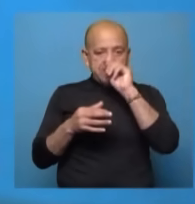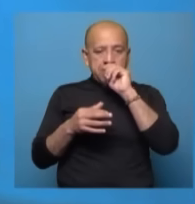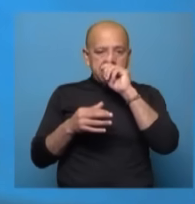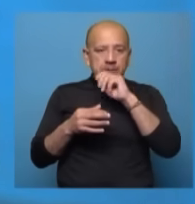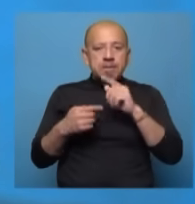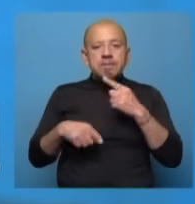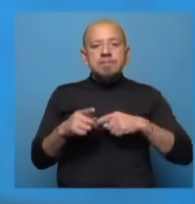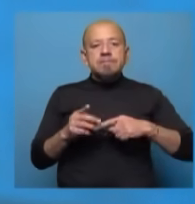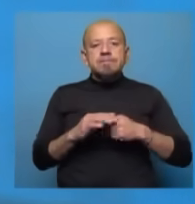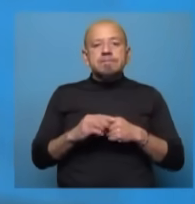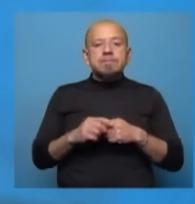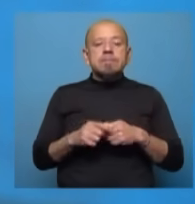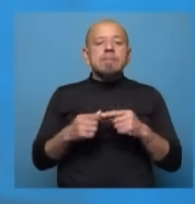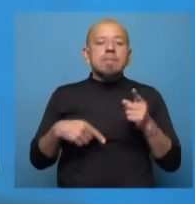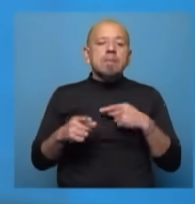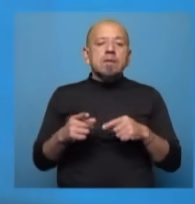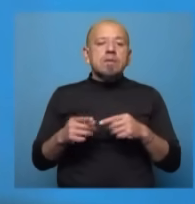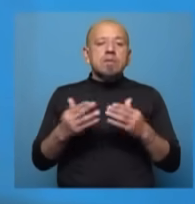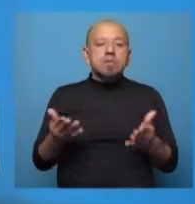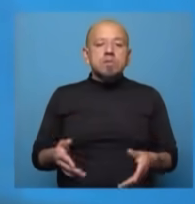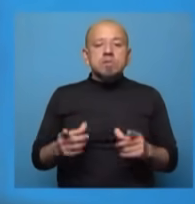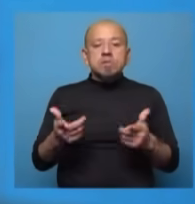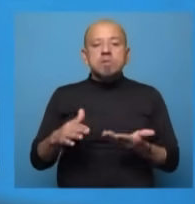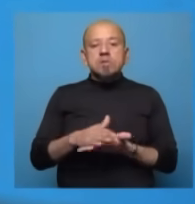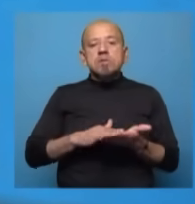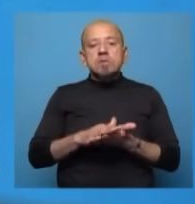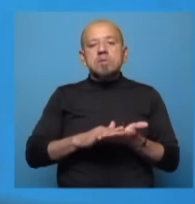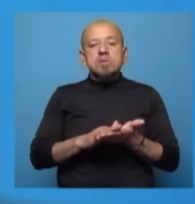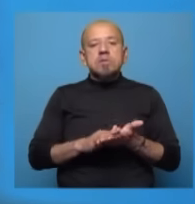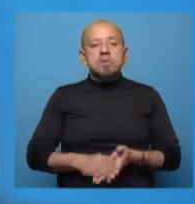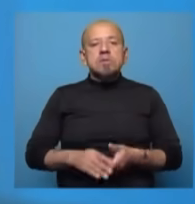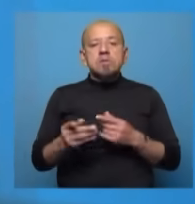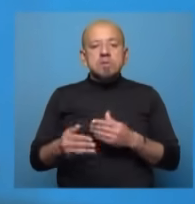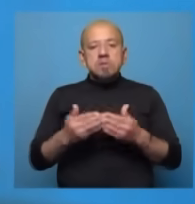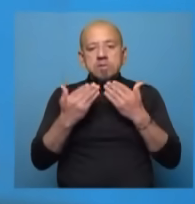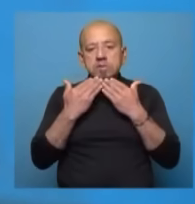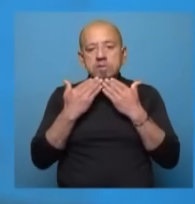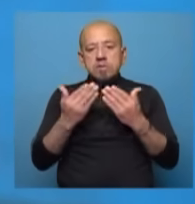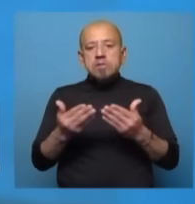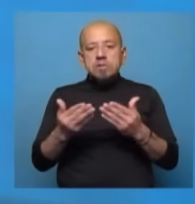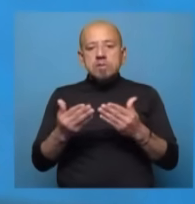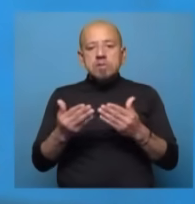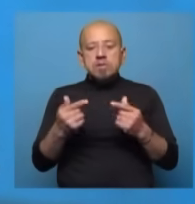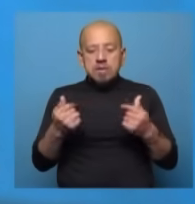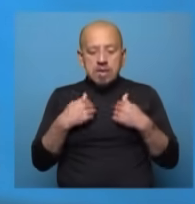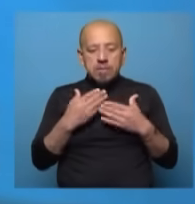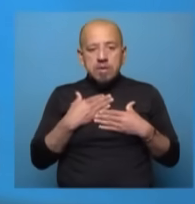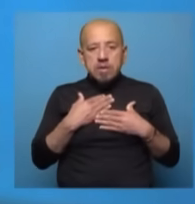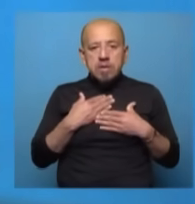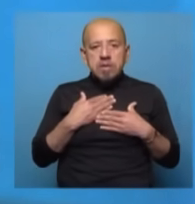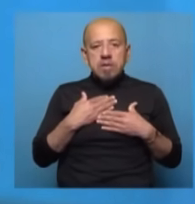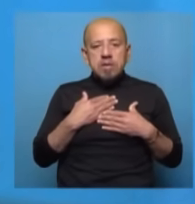no dejando pasar estos hechos como si nada hubiera ocurrido y lo agradecemos como te digo la yo a mí particularmente me